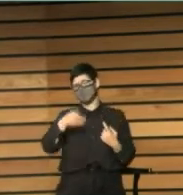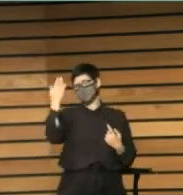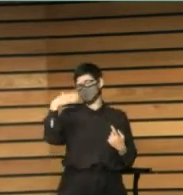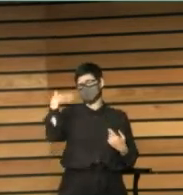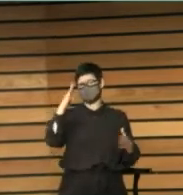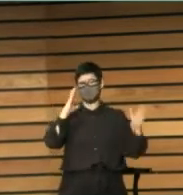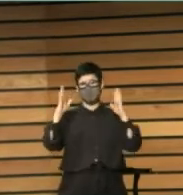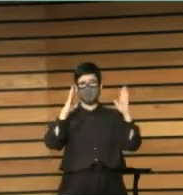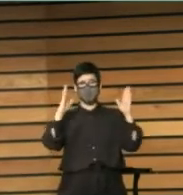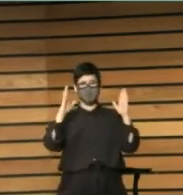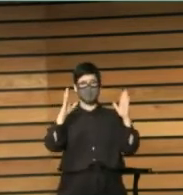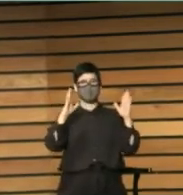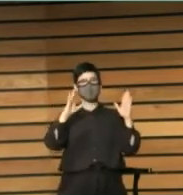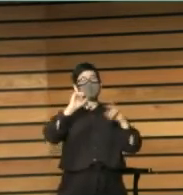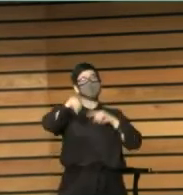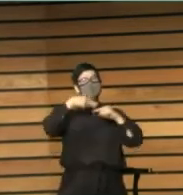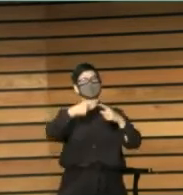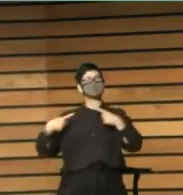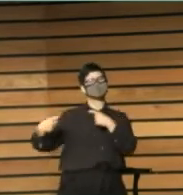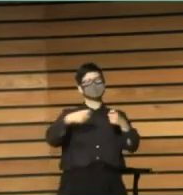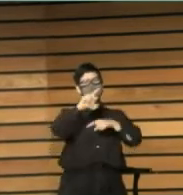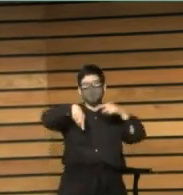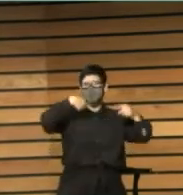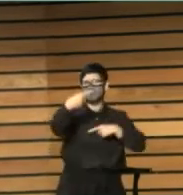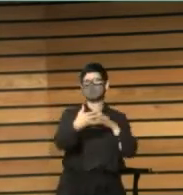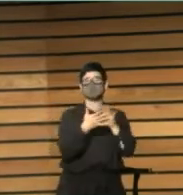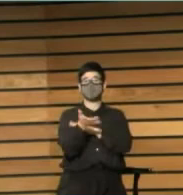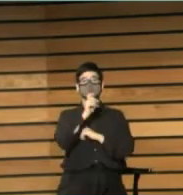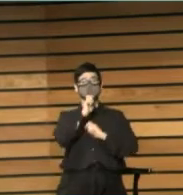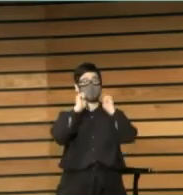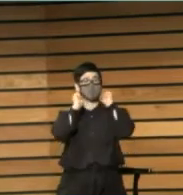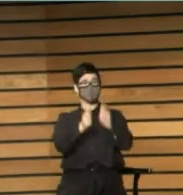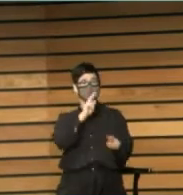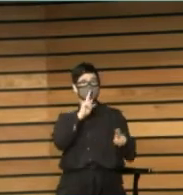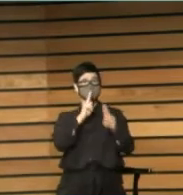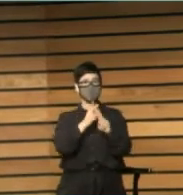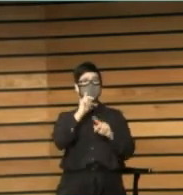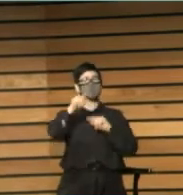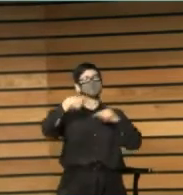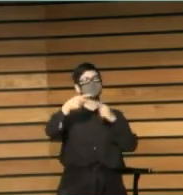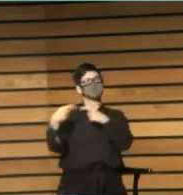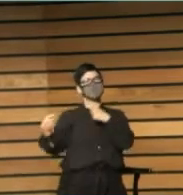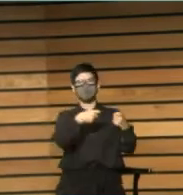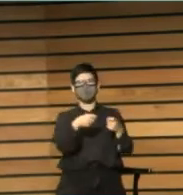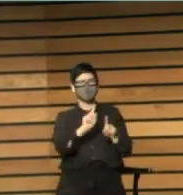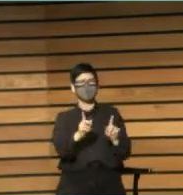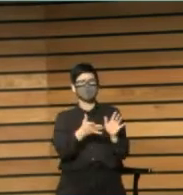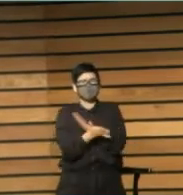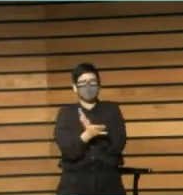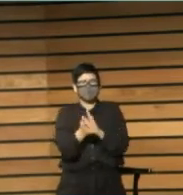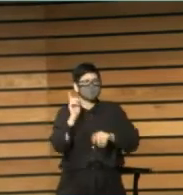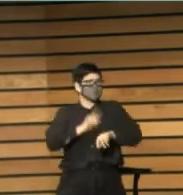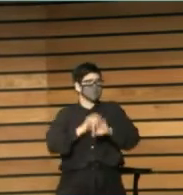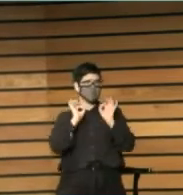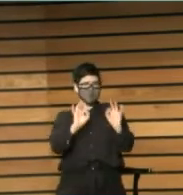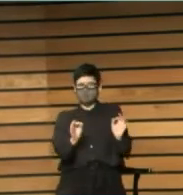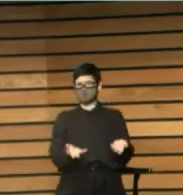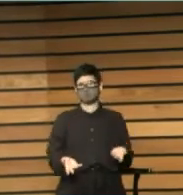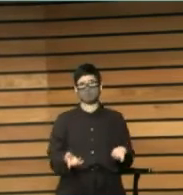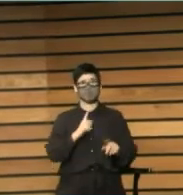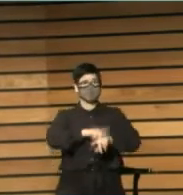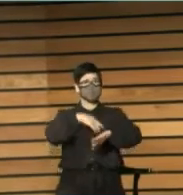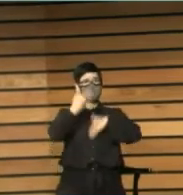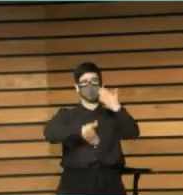no llamábamos ni posguerra ni nada, era el tiempo. Y el tiempo pasaba sin que supiéramos a